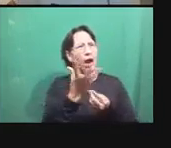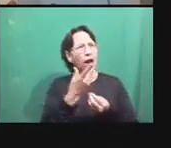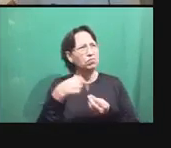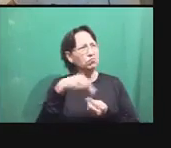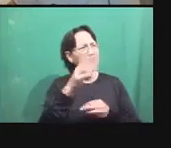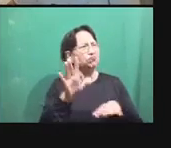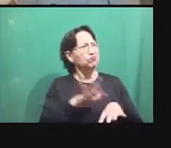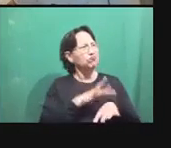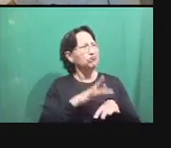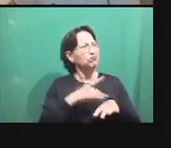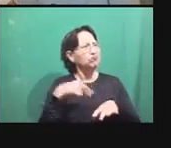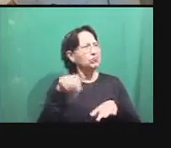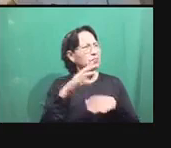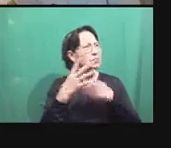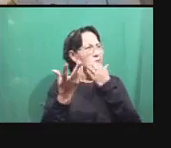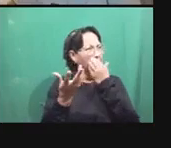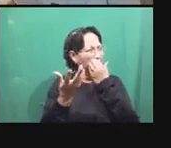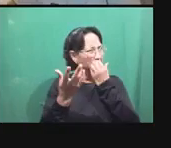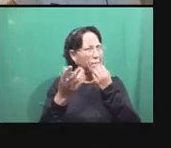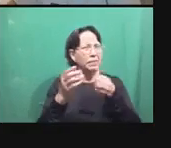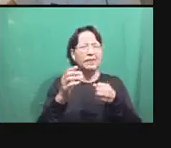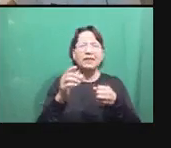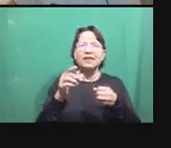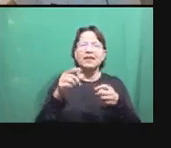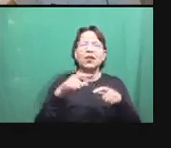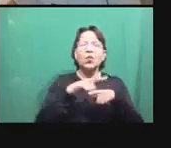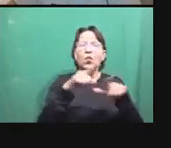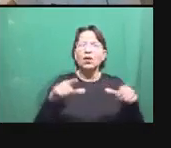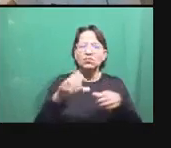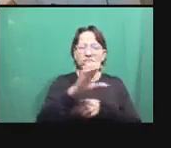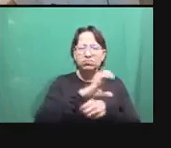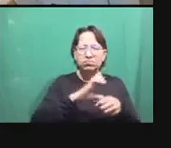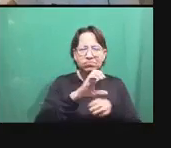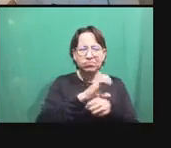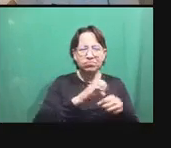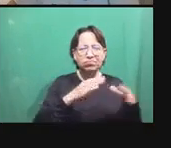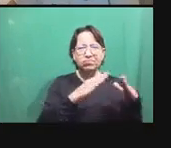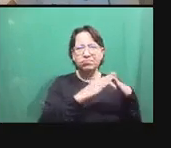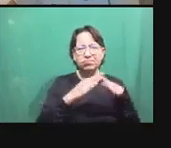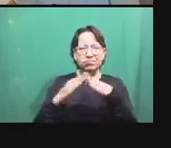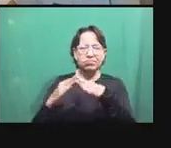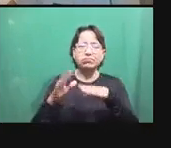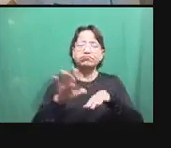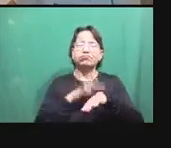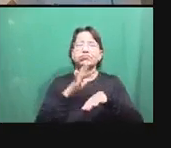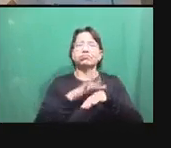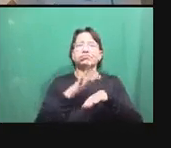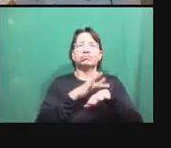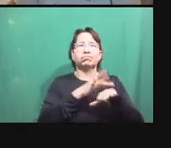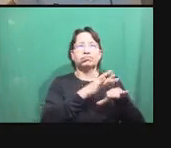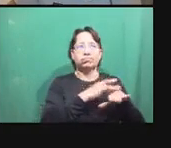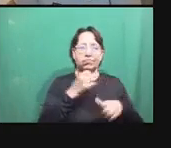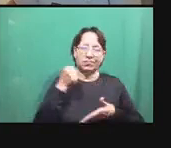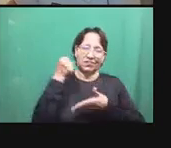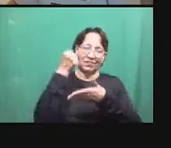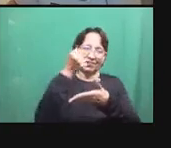la revitalización de áreas urbanas y contribuyendo a la economía local y promoviendo la inversión en el arte